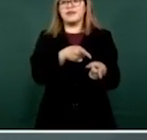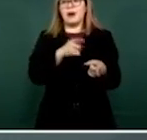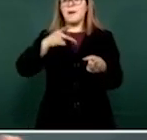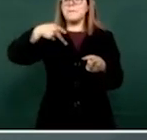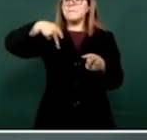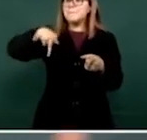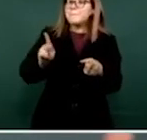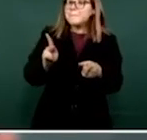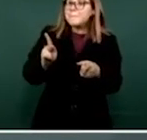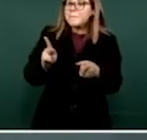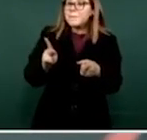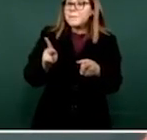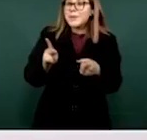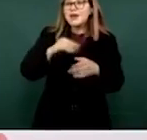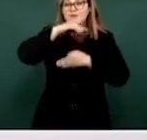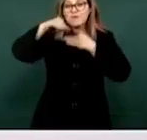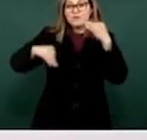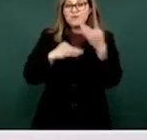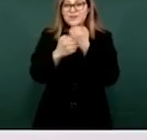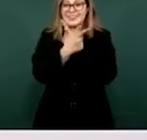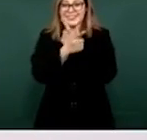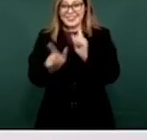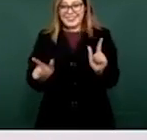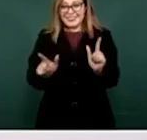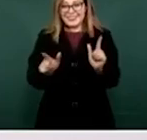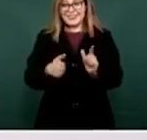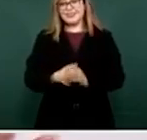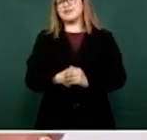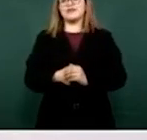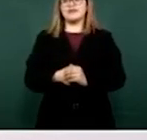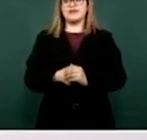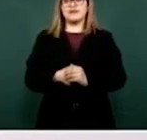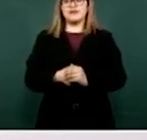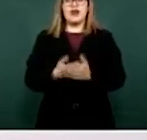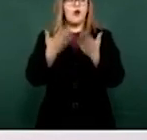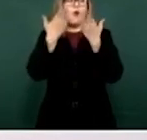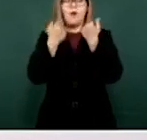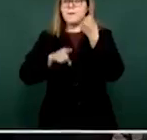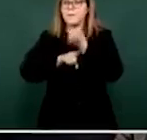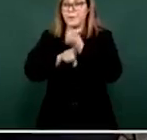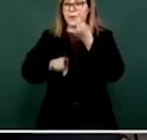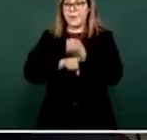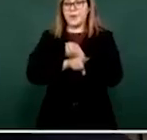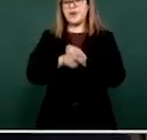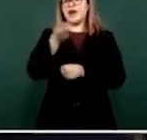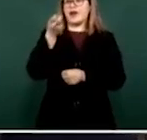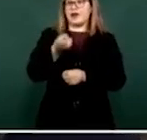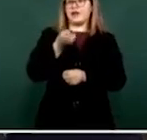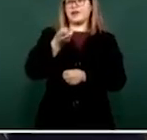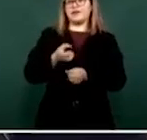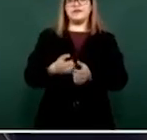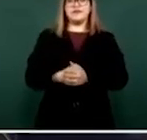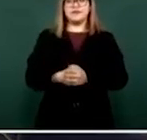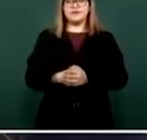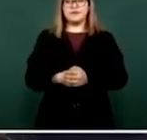pero son las libertades, no hay ningún problema. Entonces,